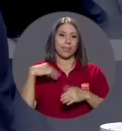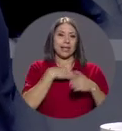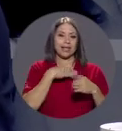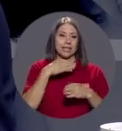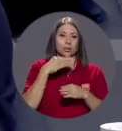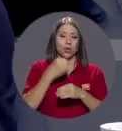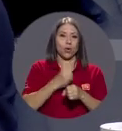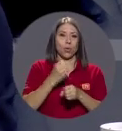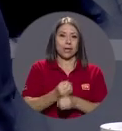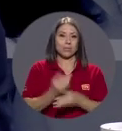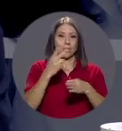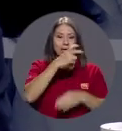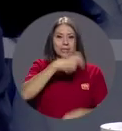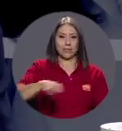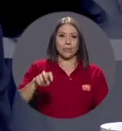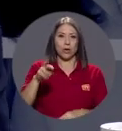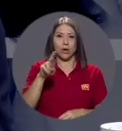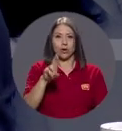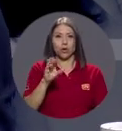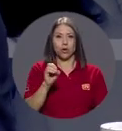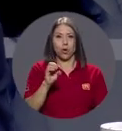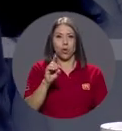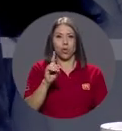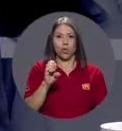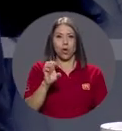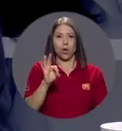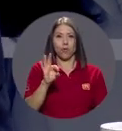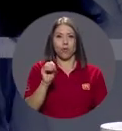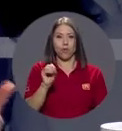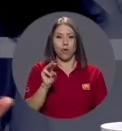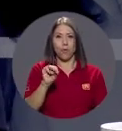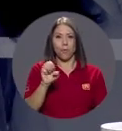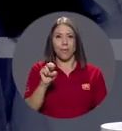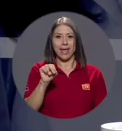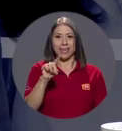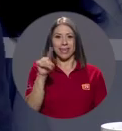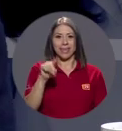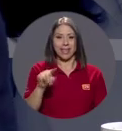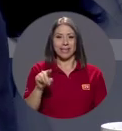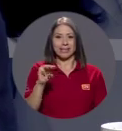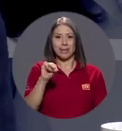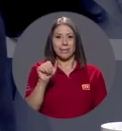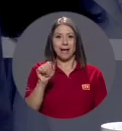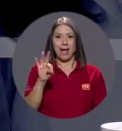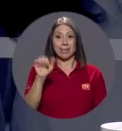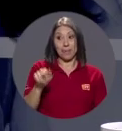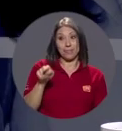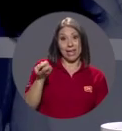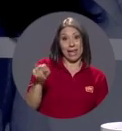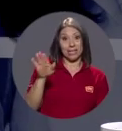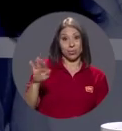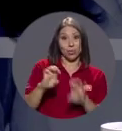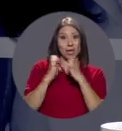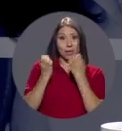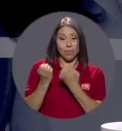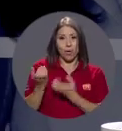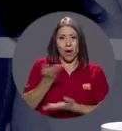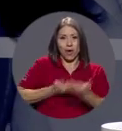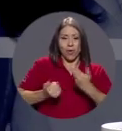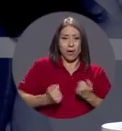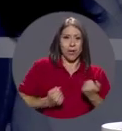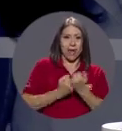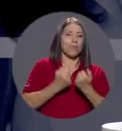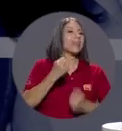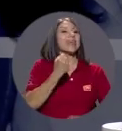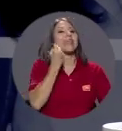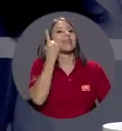señor ministro de Obras Públicas y Transportes, don Rodolfo Méndez Mata, que nos ha colaborado él y su equipo, porque entendemos que el